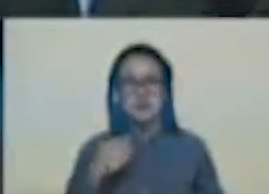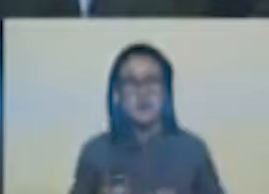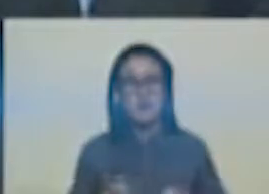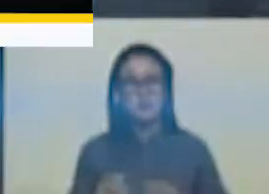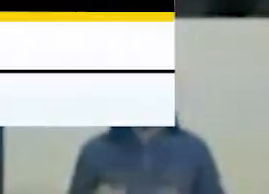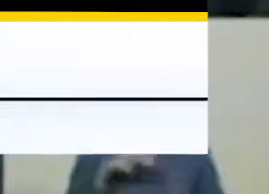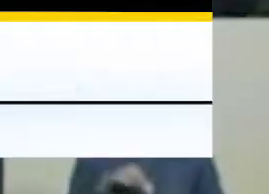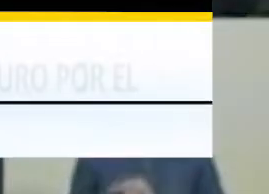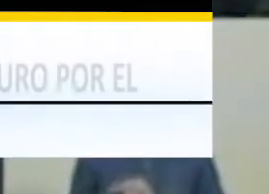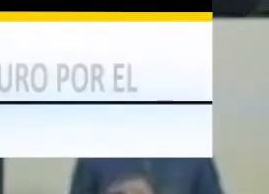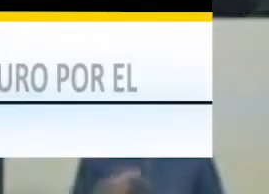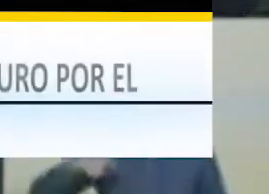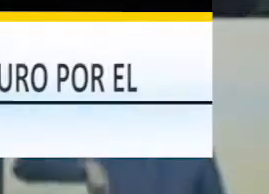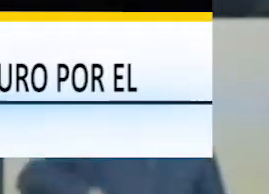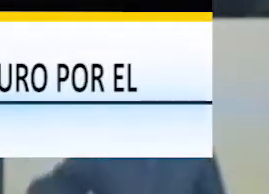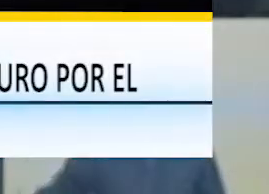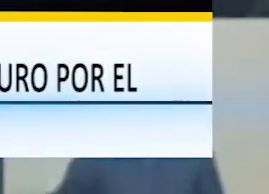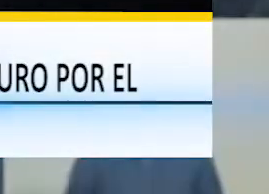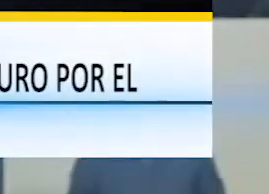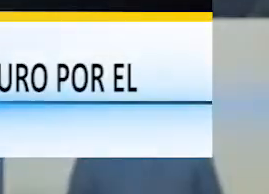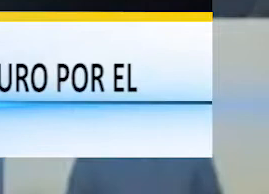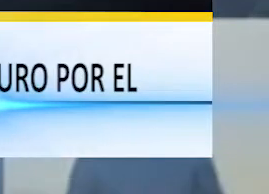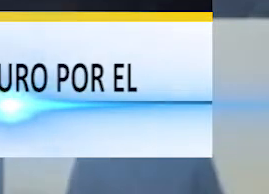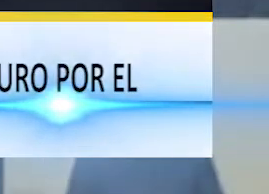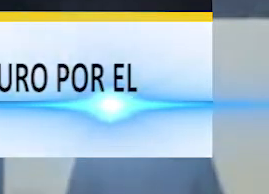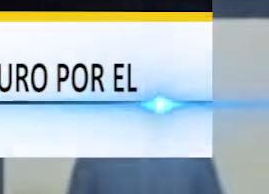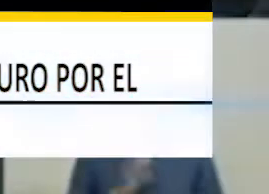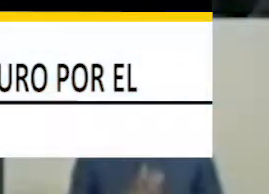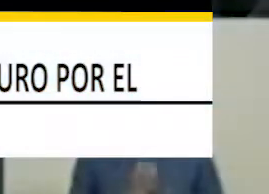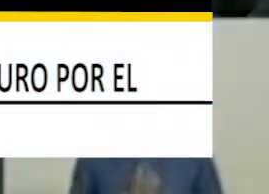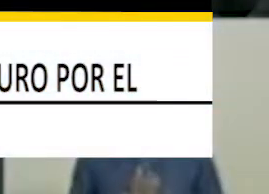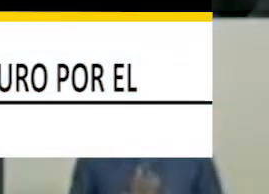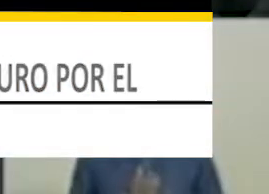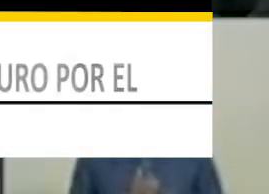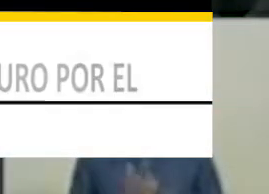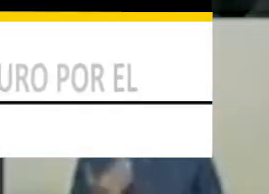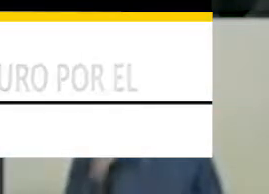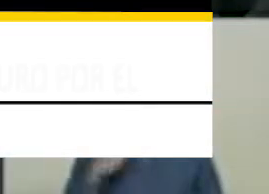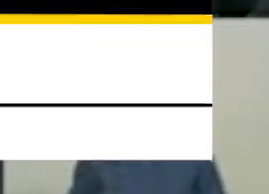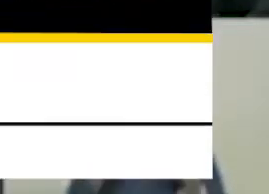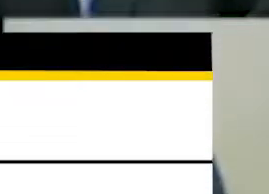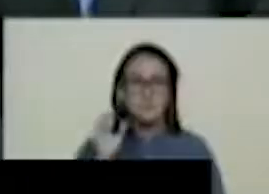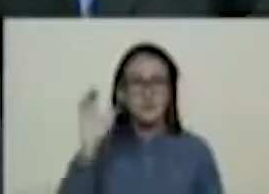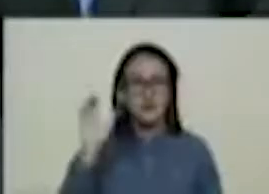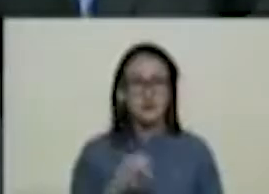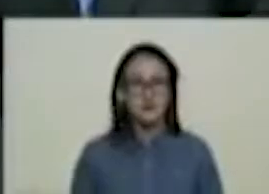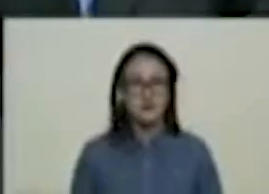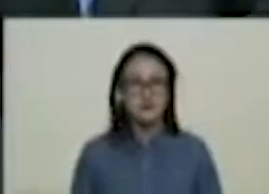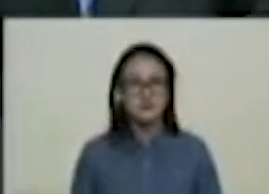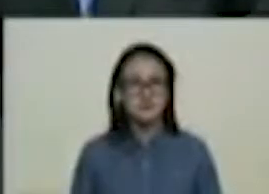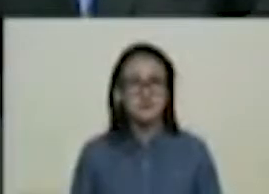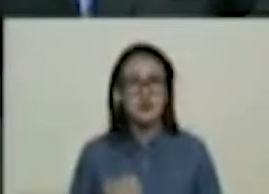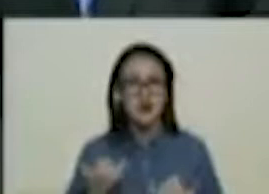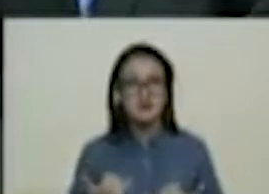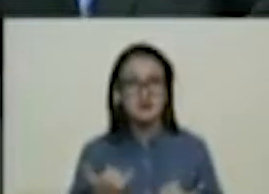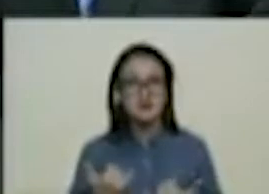nacional, nuestros ingresos, nuestra infraestructura, estarán allí latentes para perjudicar a nuestra patria. Desde acá, desde